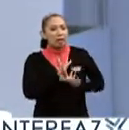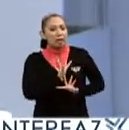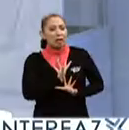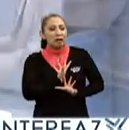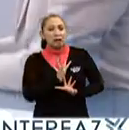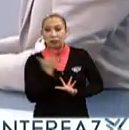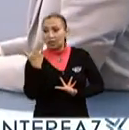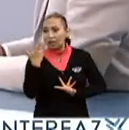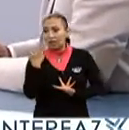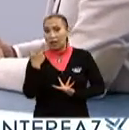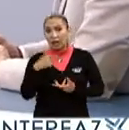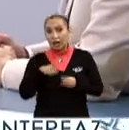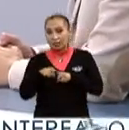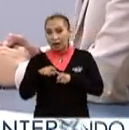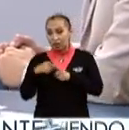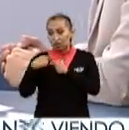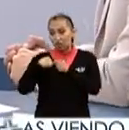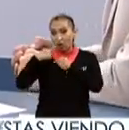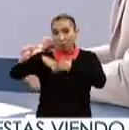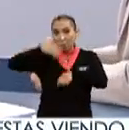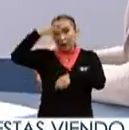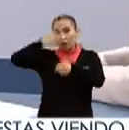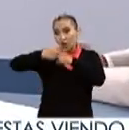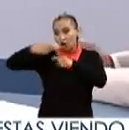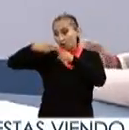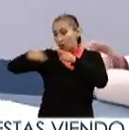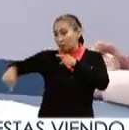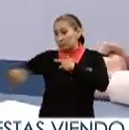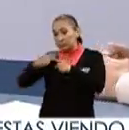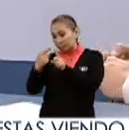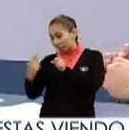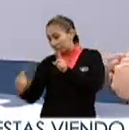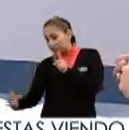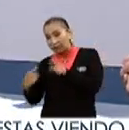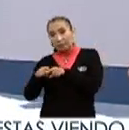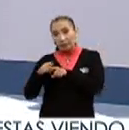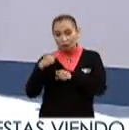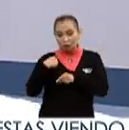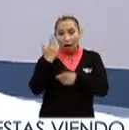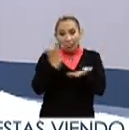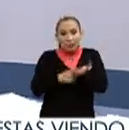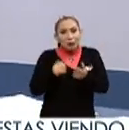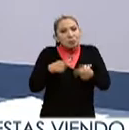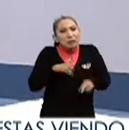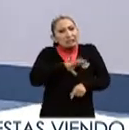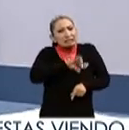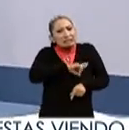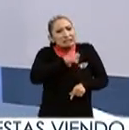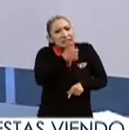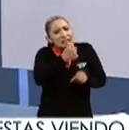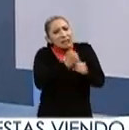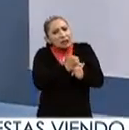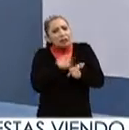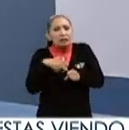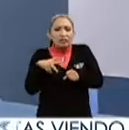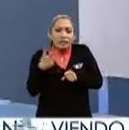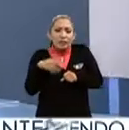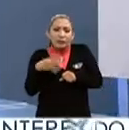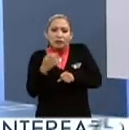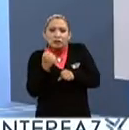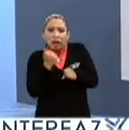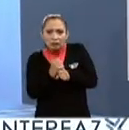mayor de 7 hermanos. Entonces, ¿qué era lo que yo sabía hacer? Yo llevaba la música desde los 6 años. Empiezo a los 13, 14